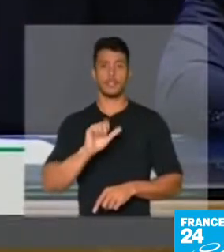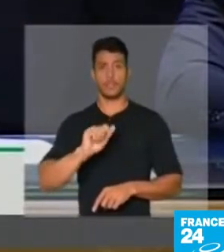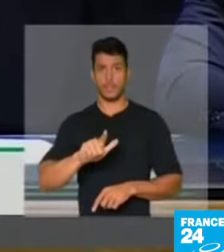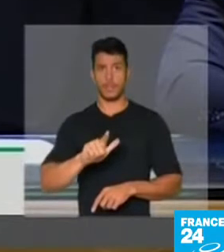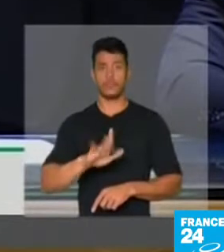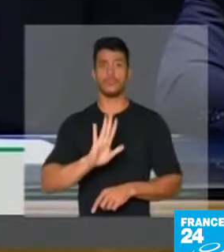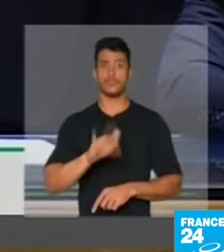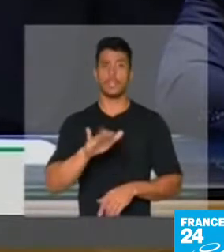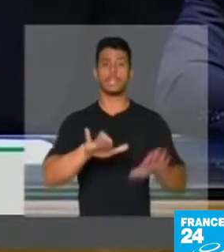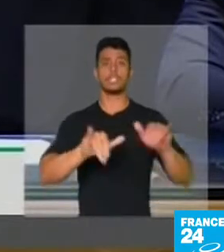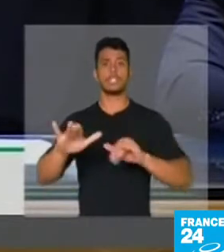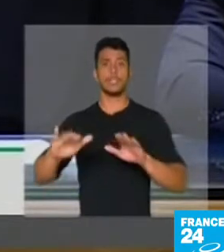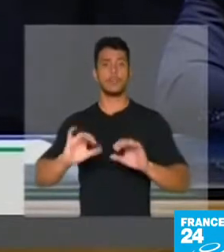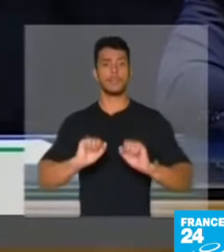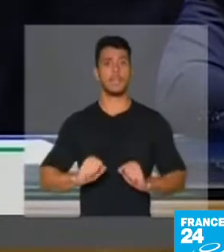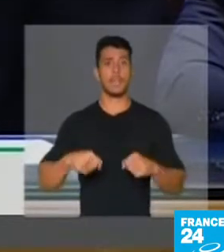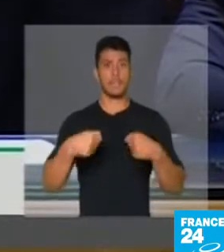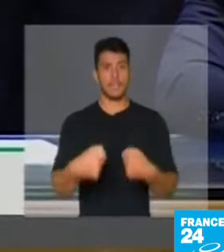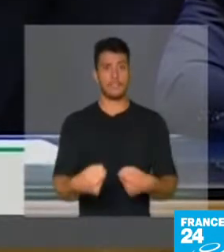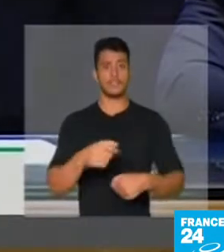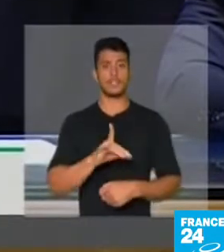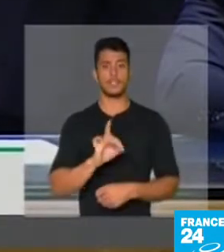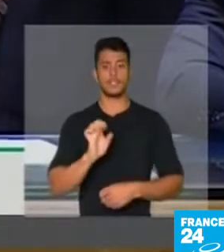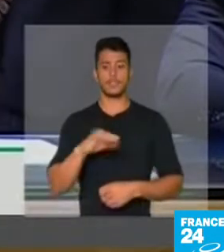para una misión fundamental en defensa de la democracia.